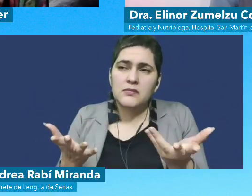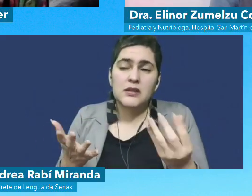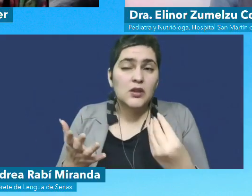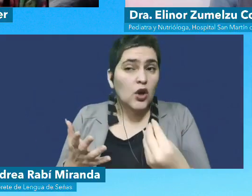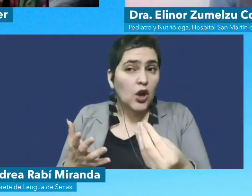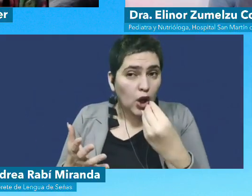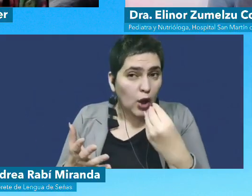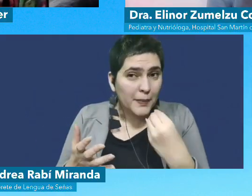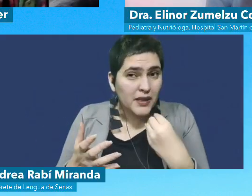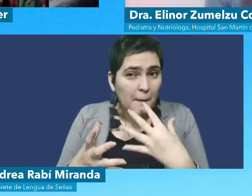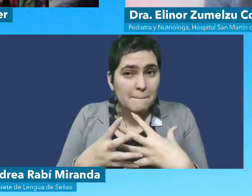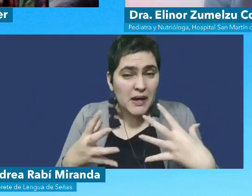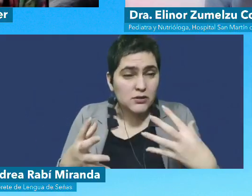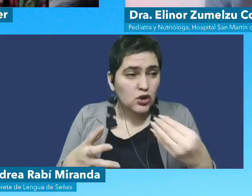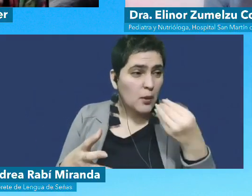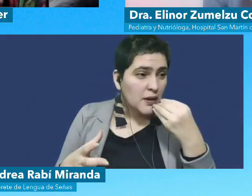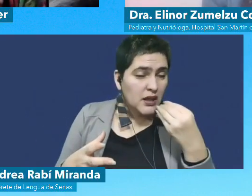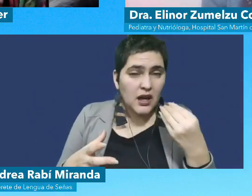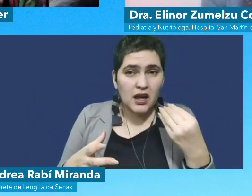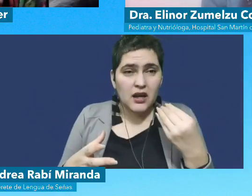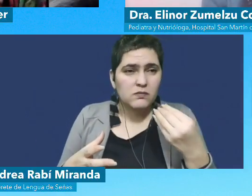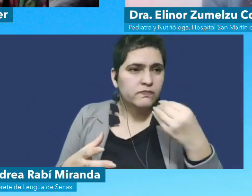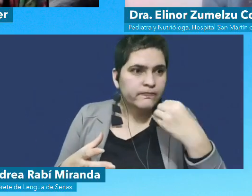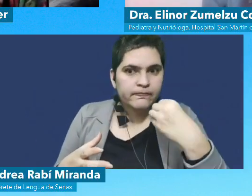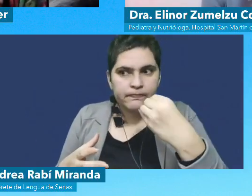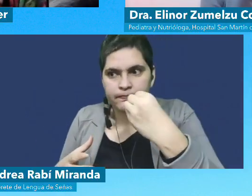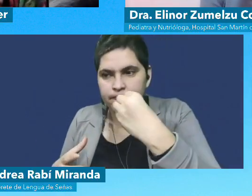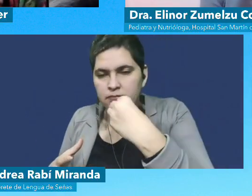rato? ¿O que solo piensa en comida?